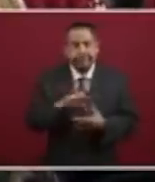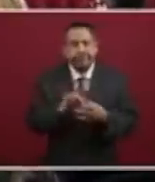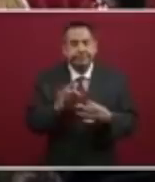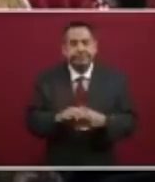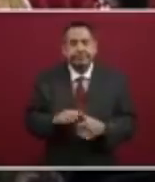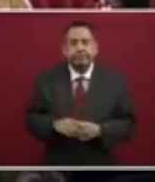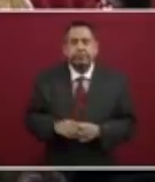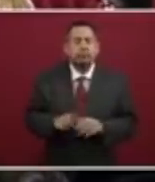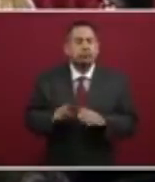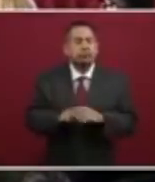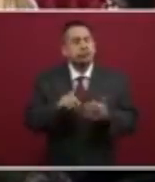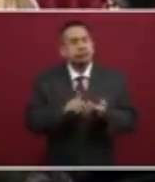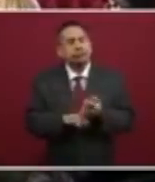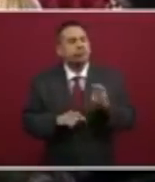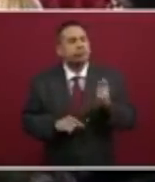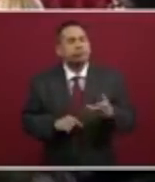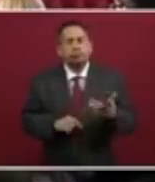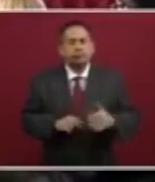todo lo que…